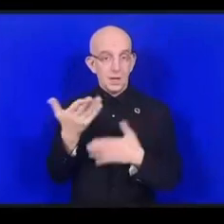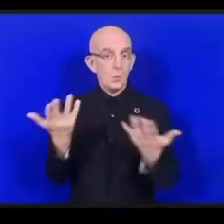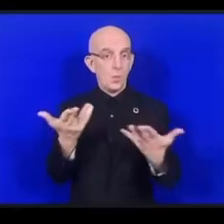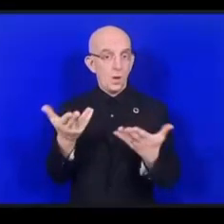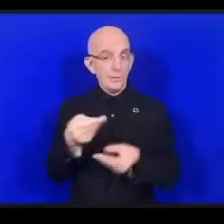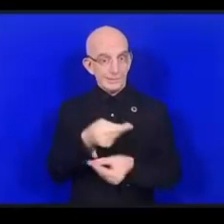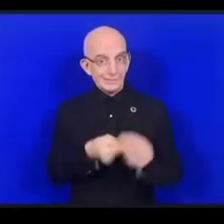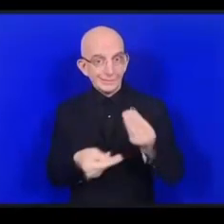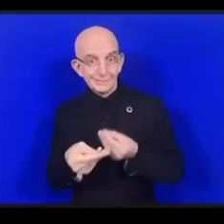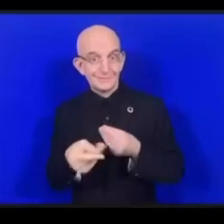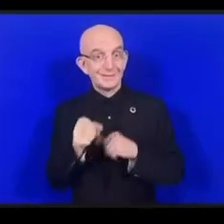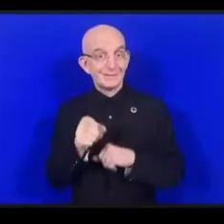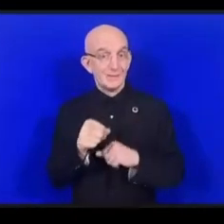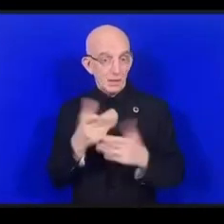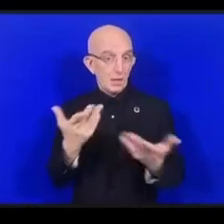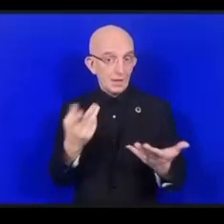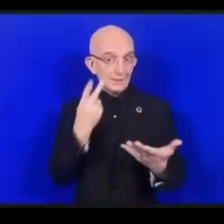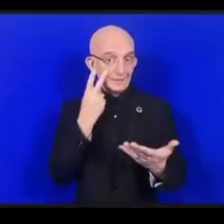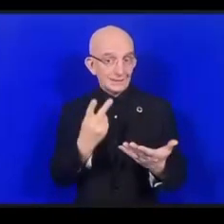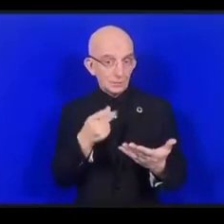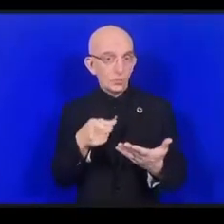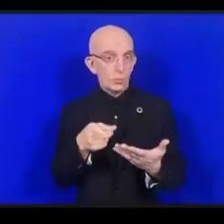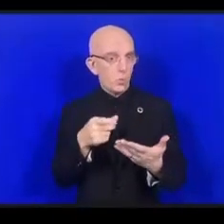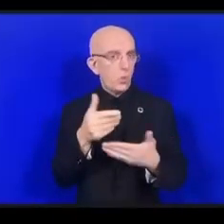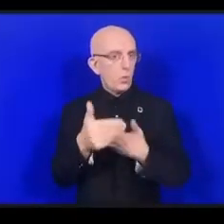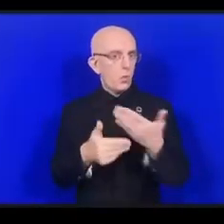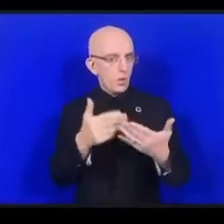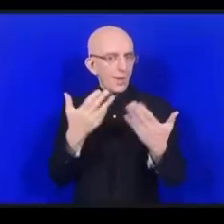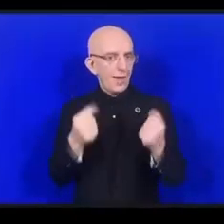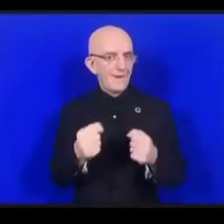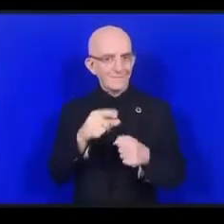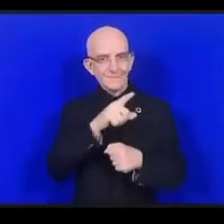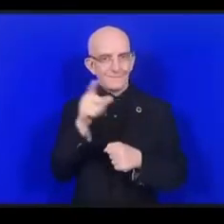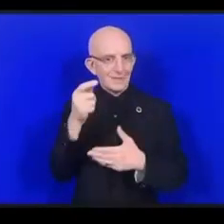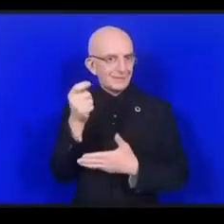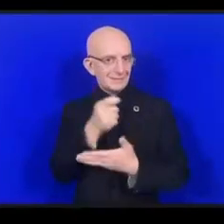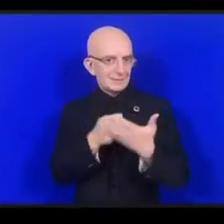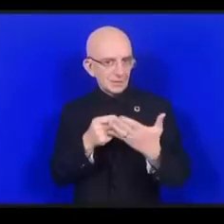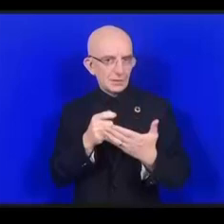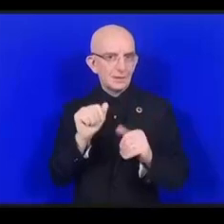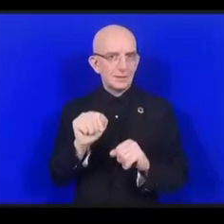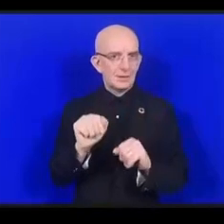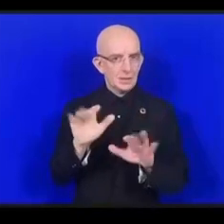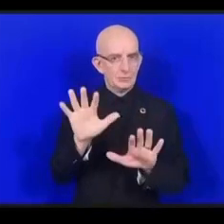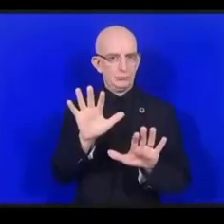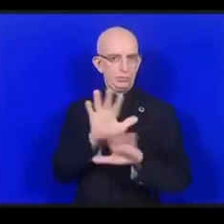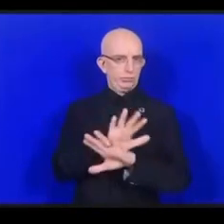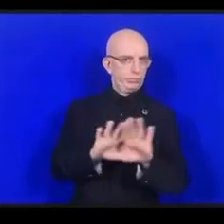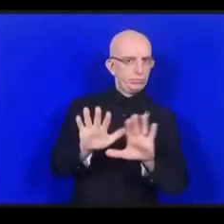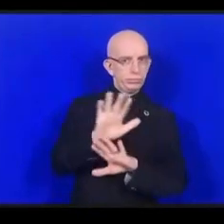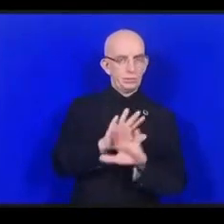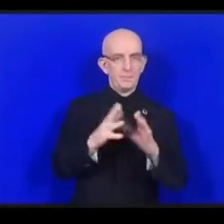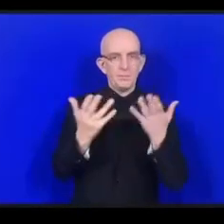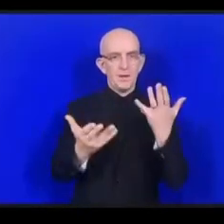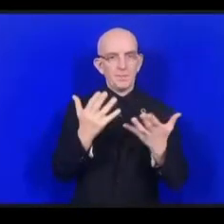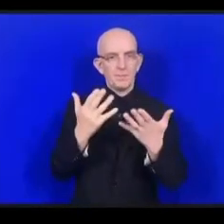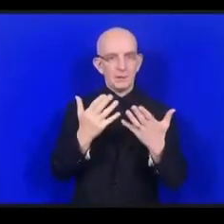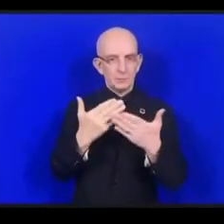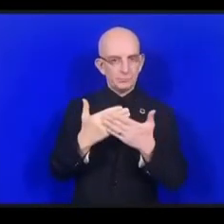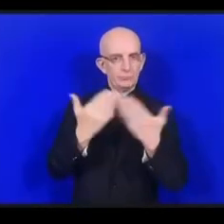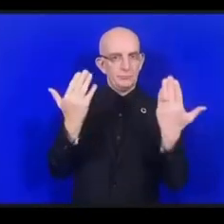e dificultad de visión y pueden pintarse por ejemplo letras en fondos